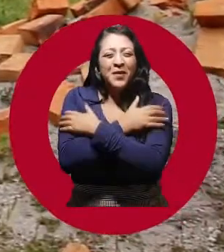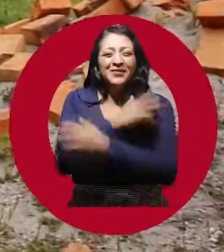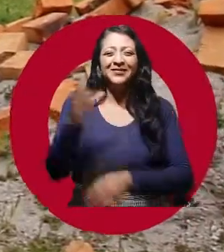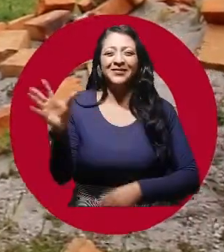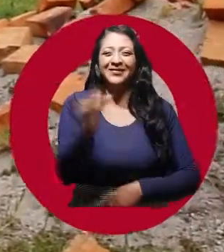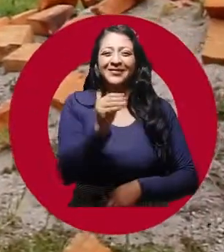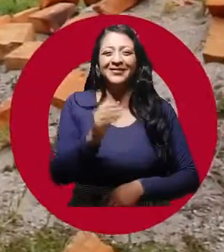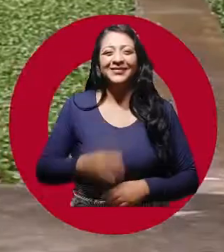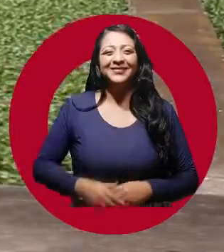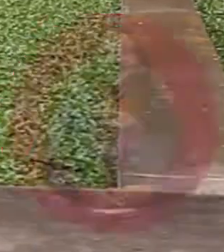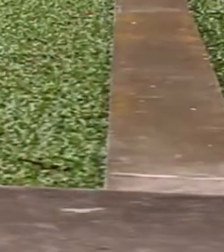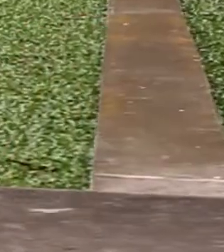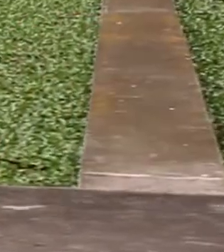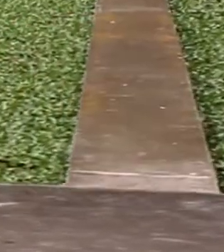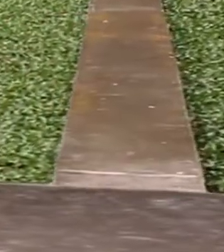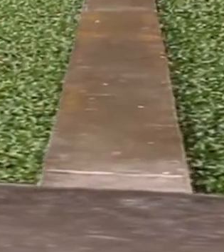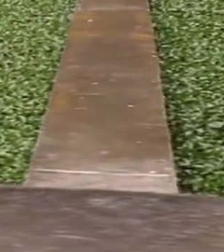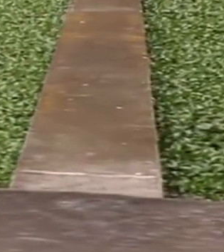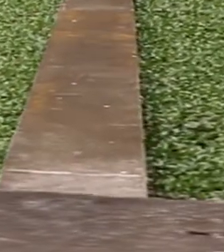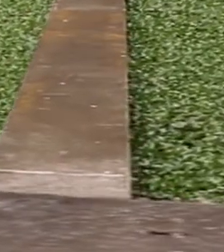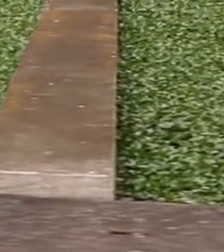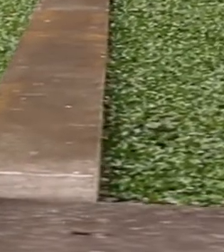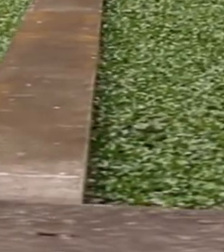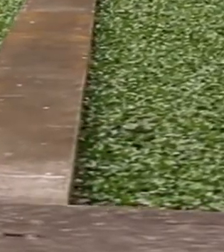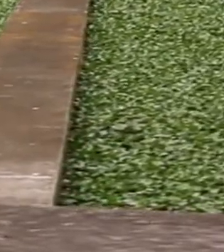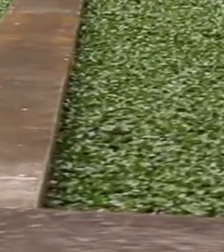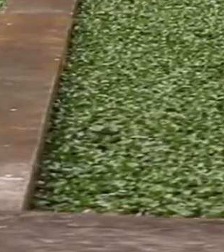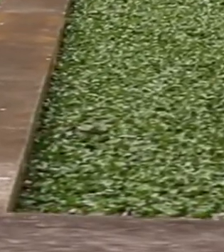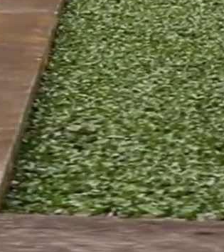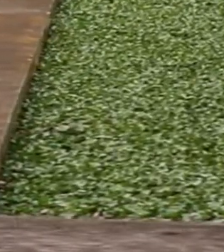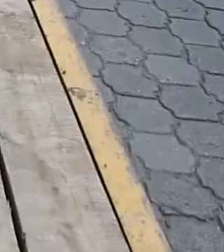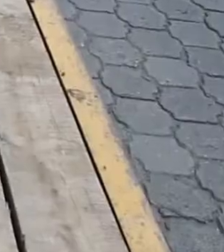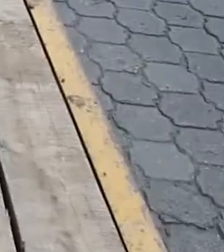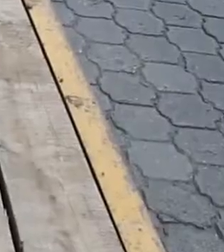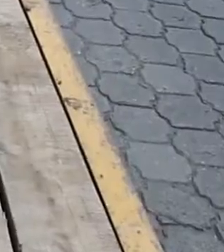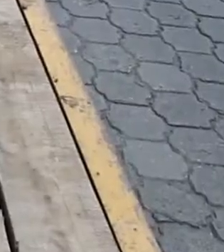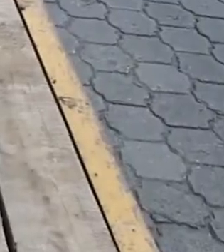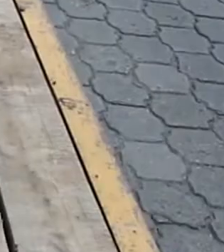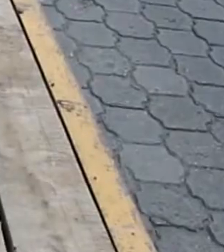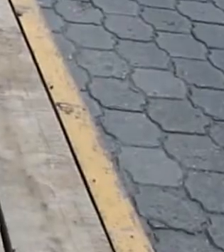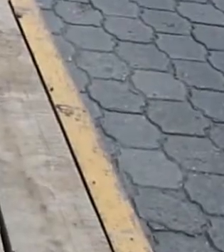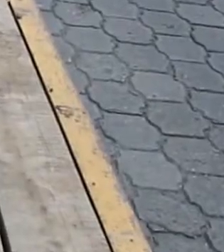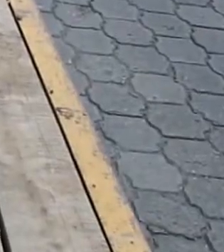todos. Kaibilla y kunata katishkamanda yupaychanchin. Ali kamarishpayami